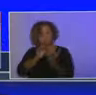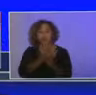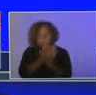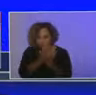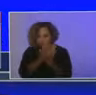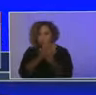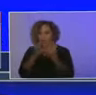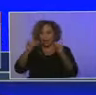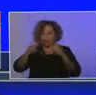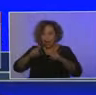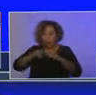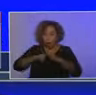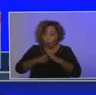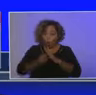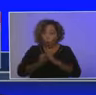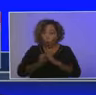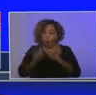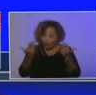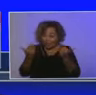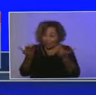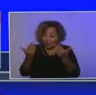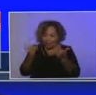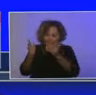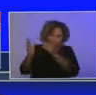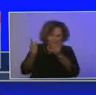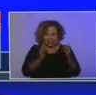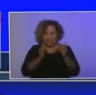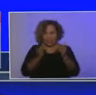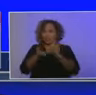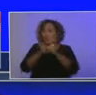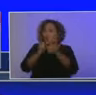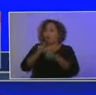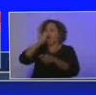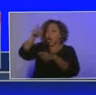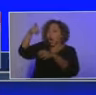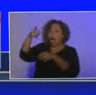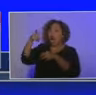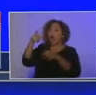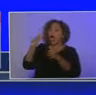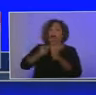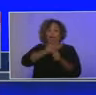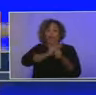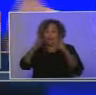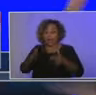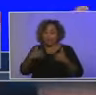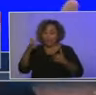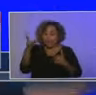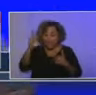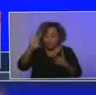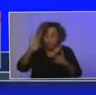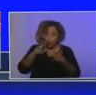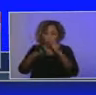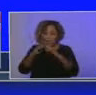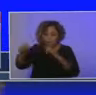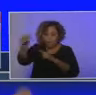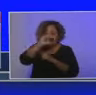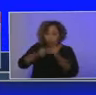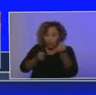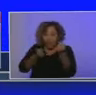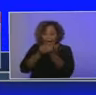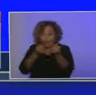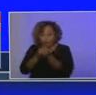de que tienes que comenzar realmente a descentralizar este tipo de esfuerzo, de utilizar a los alcaldes, tienes 78 gobiernos municipales que pueden dar la mano